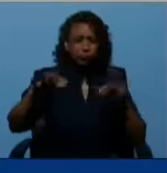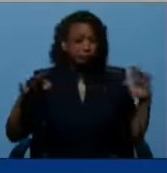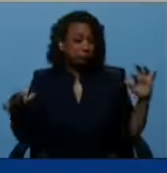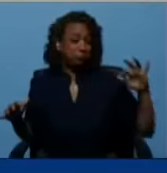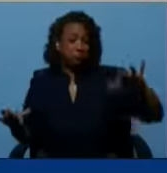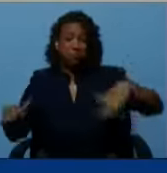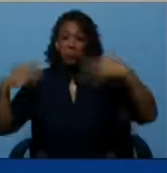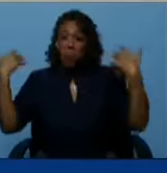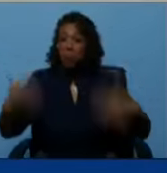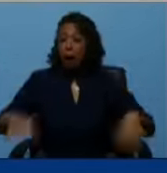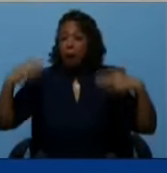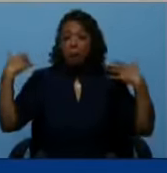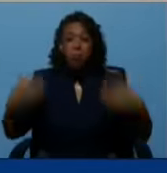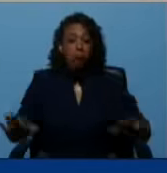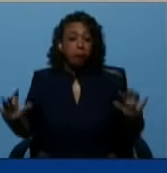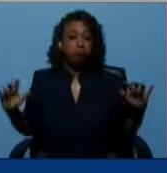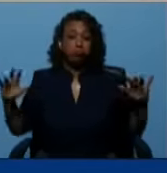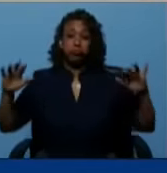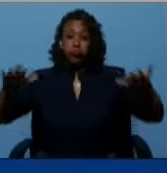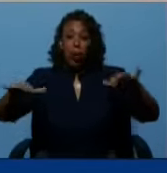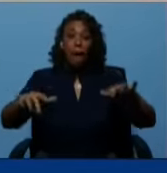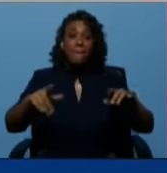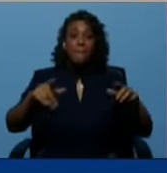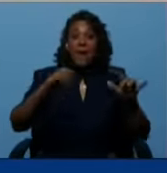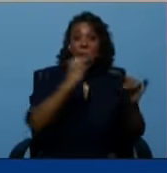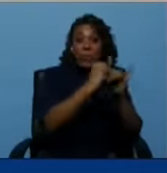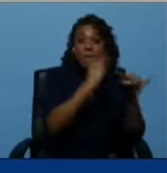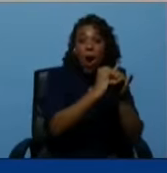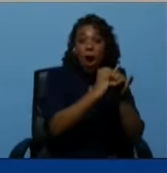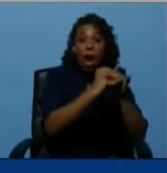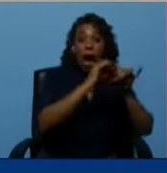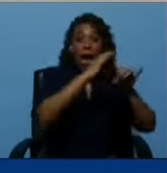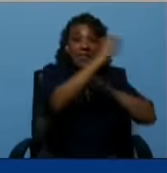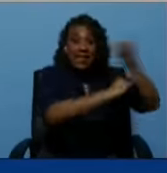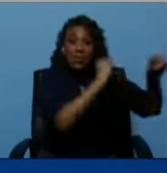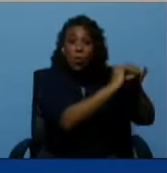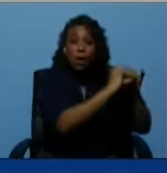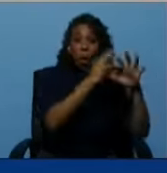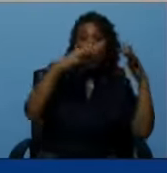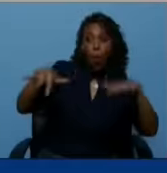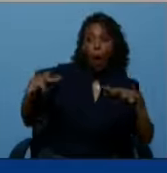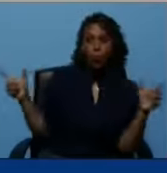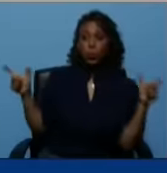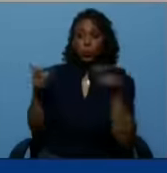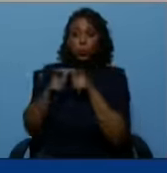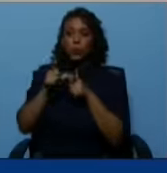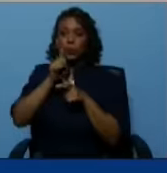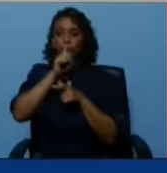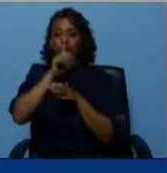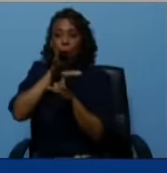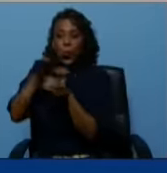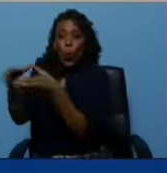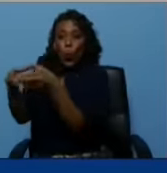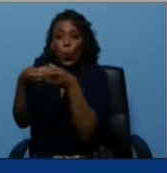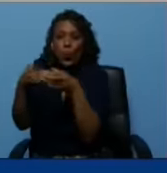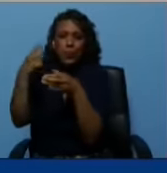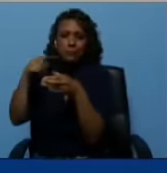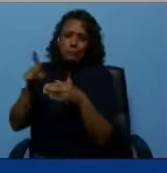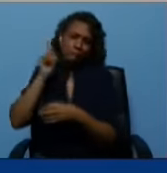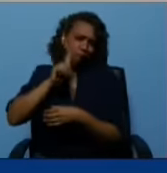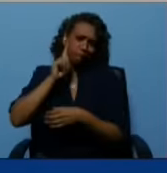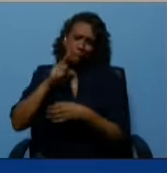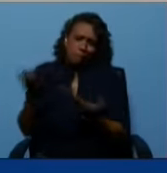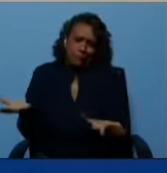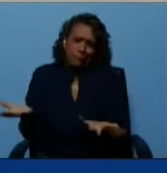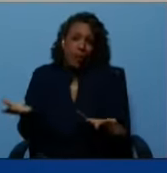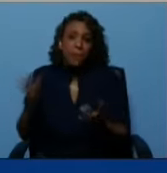gigantesca, enorme. Nos invisibilizan en redes y medios internacionales y nacionales también. Pero